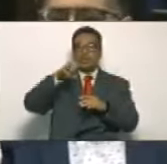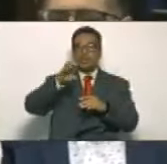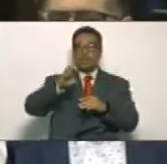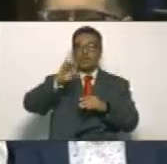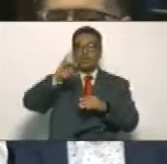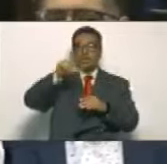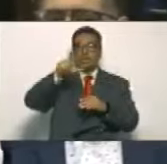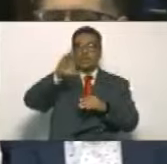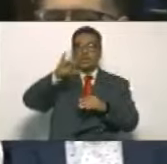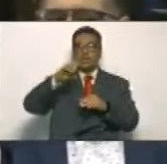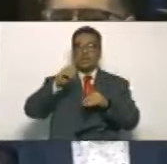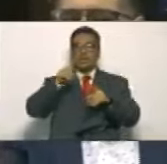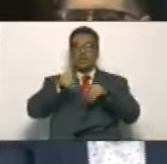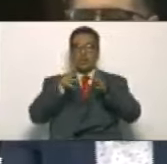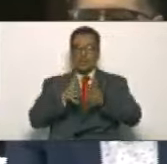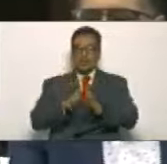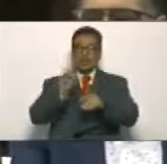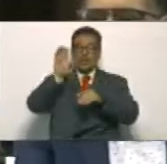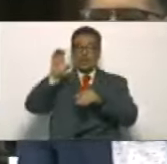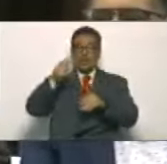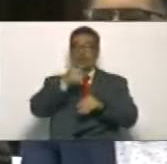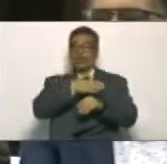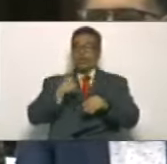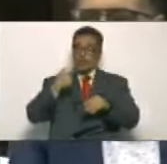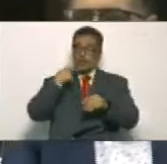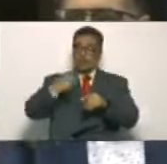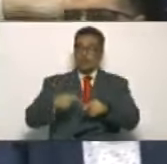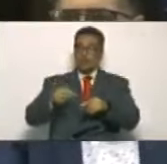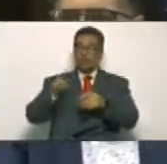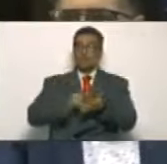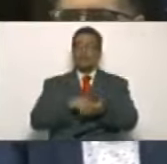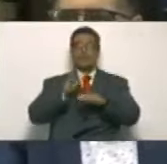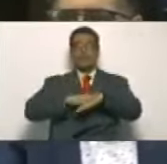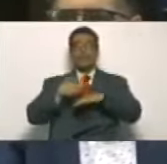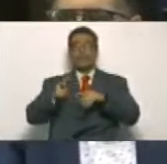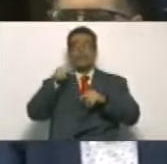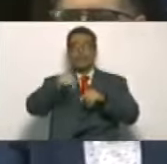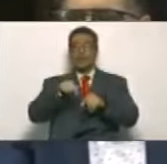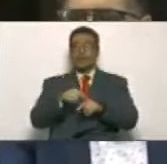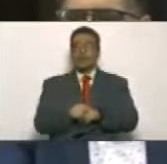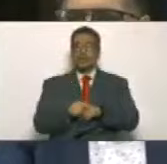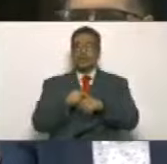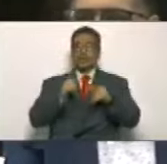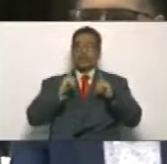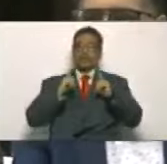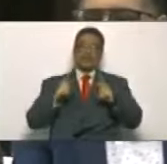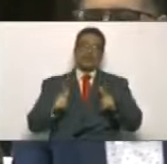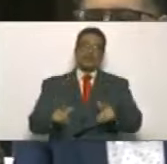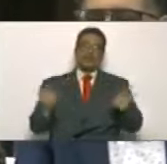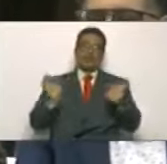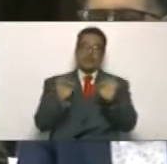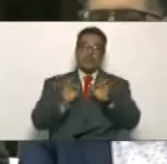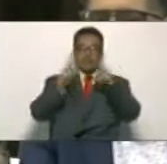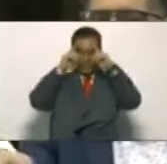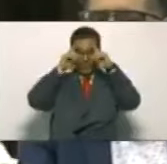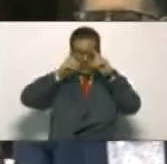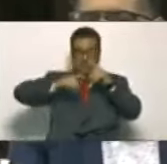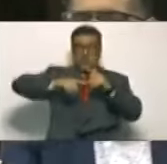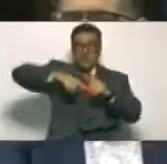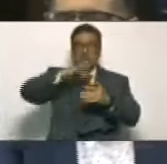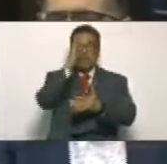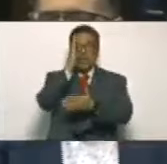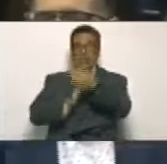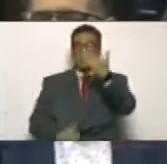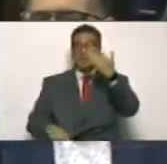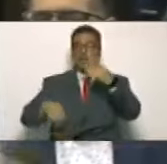hombre insigne de la patria, y yo quiero ratificar eso, porque él no se rindió cuando decidieron dividir la